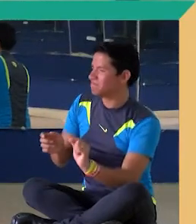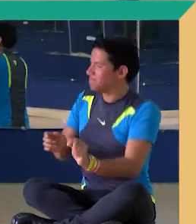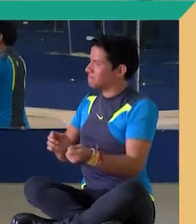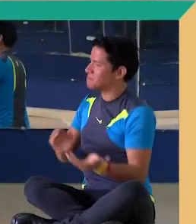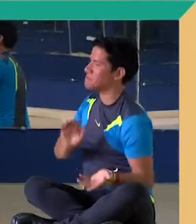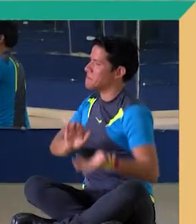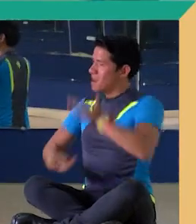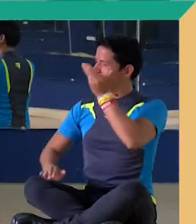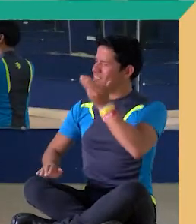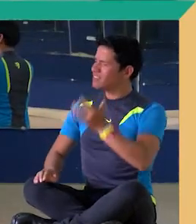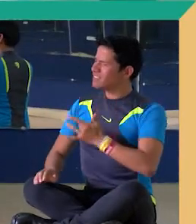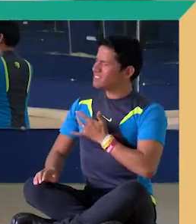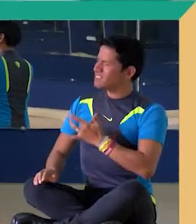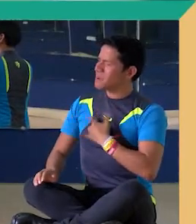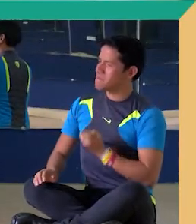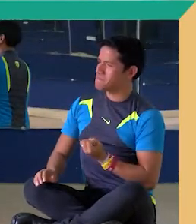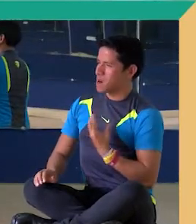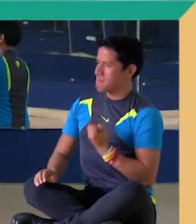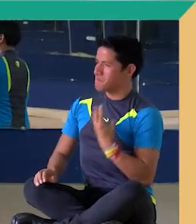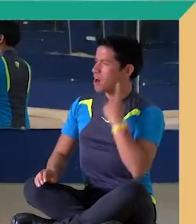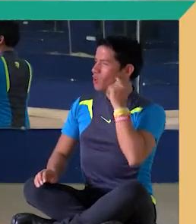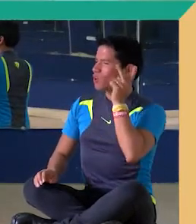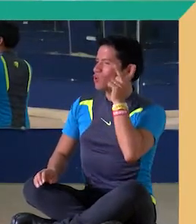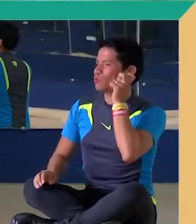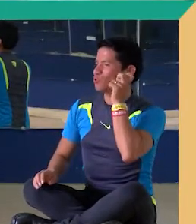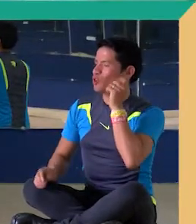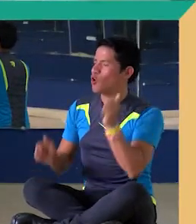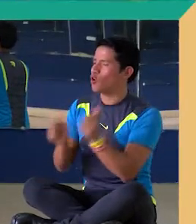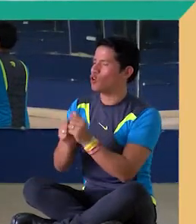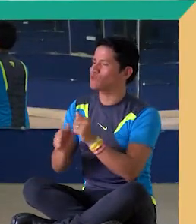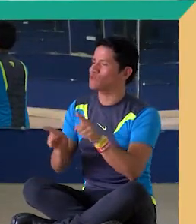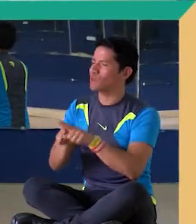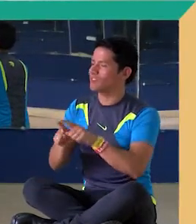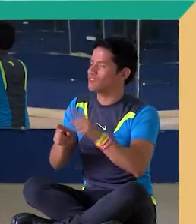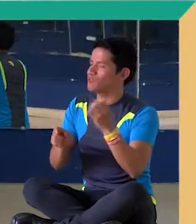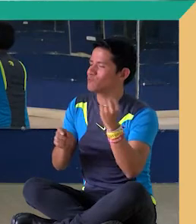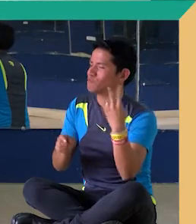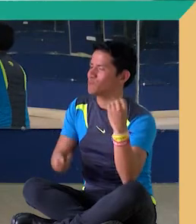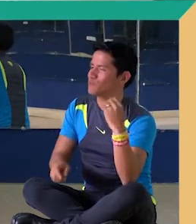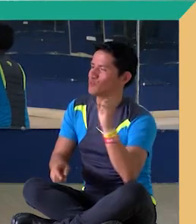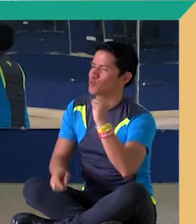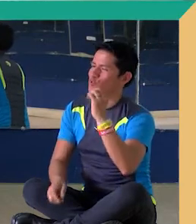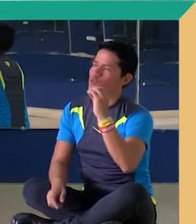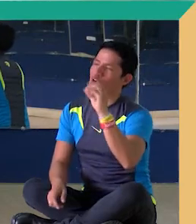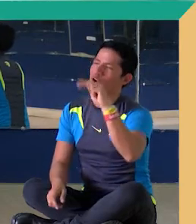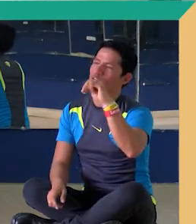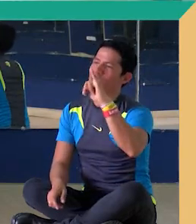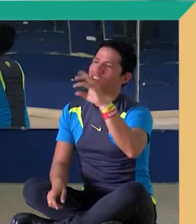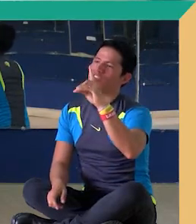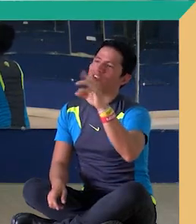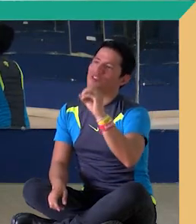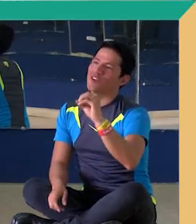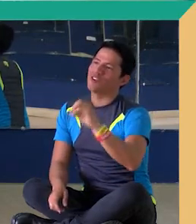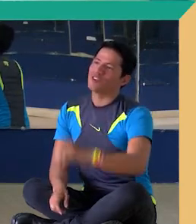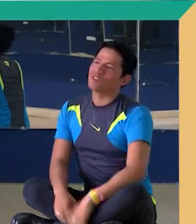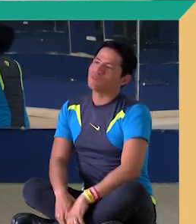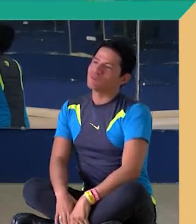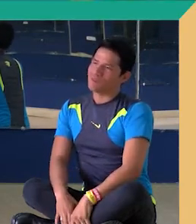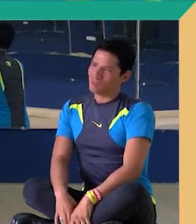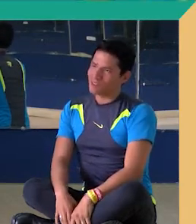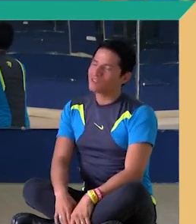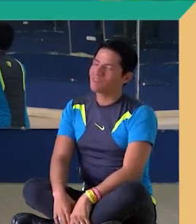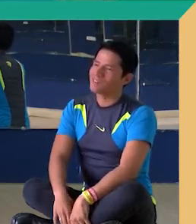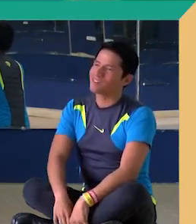segundo paso es subir el volumen al máximo y empiezo a sentir el sonido, es decir, las vibraciones,